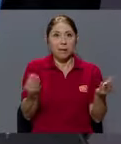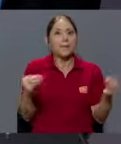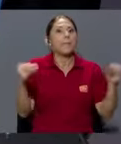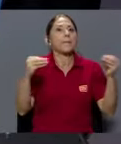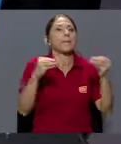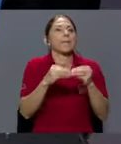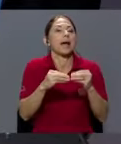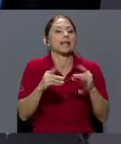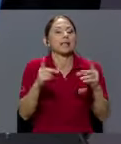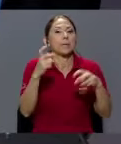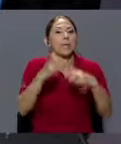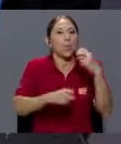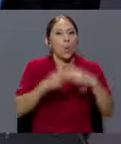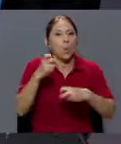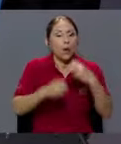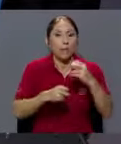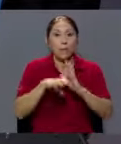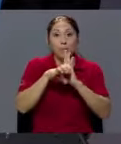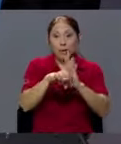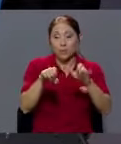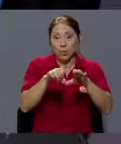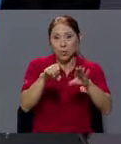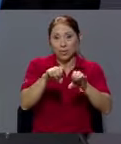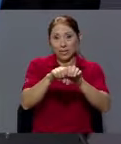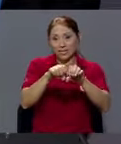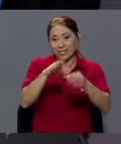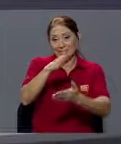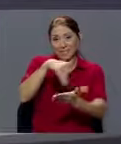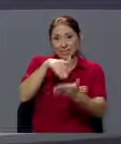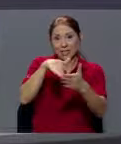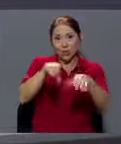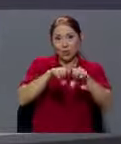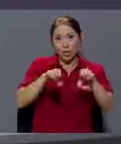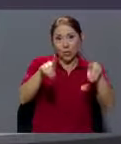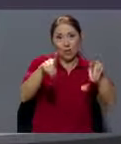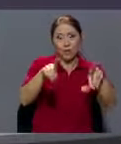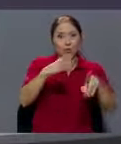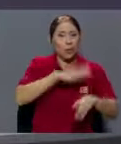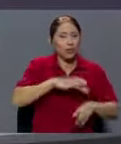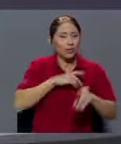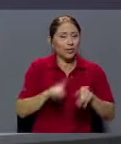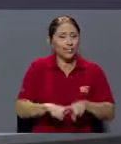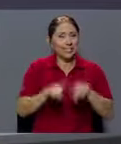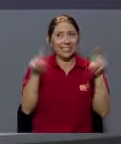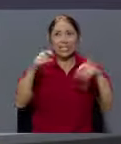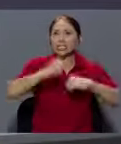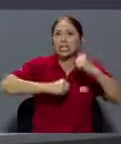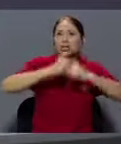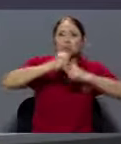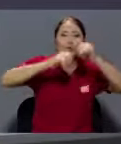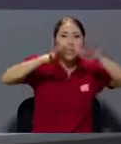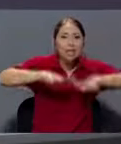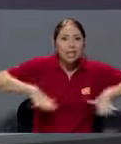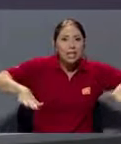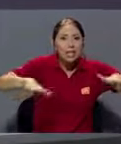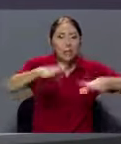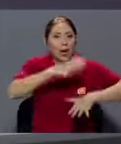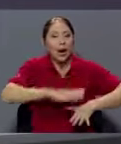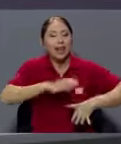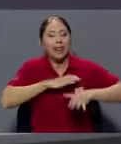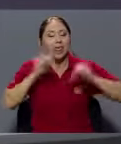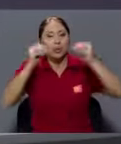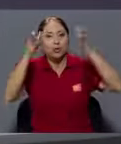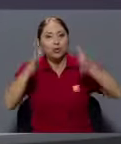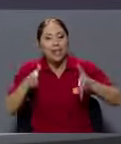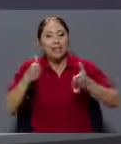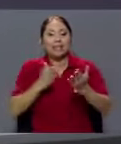tenemos centros educativos en condiciones muy distintas en materia de infraestructura, calidad de los docentes, acceso a las